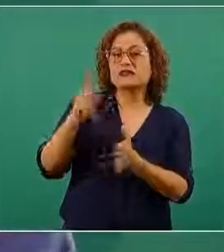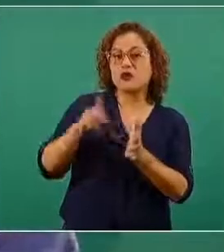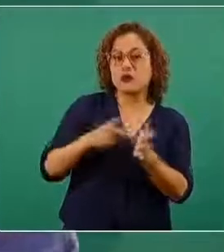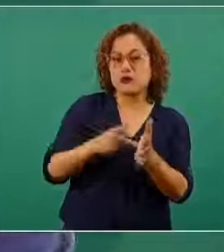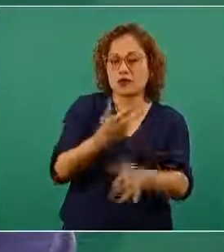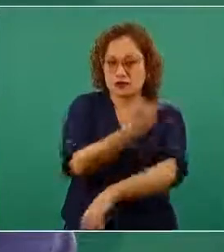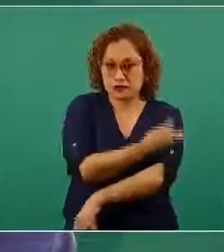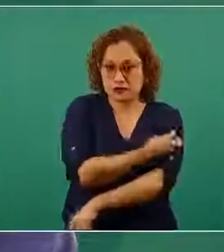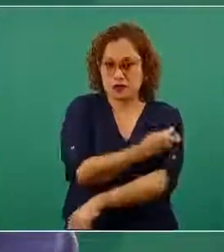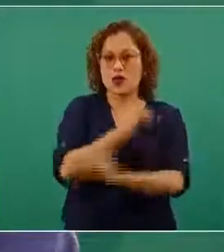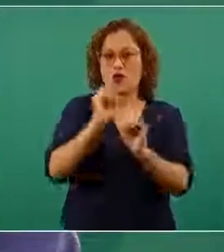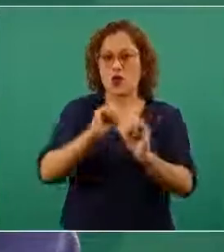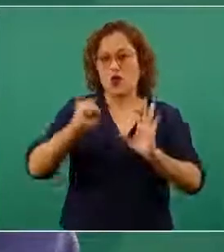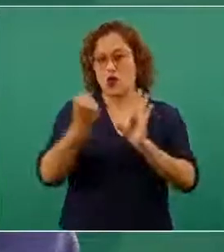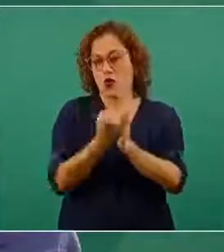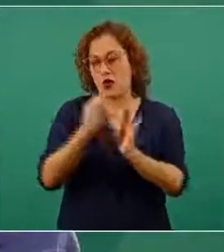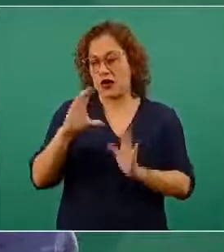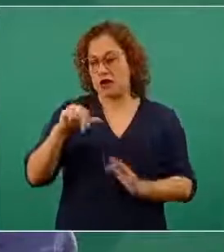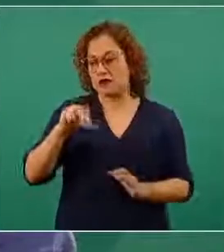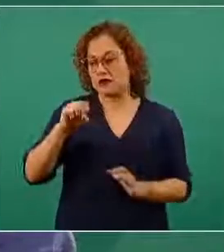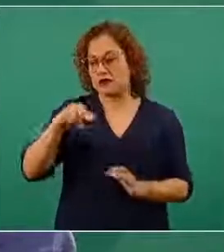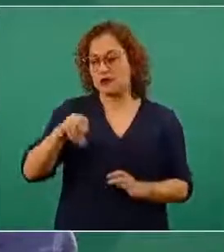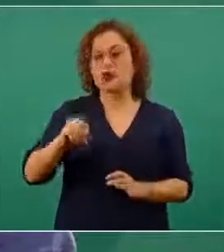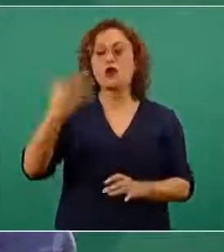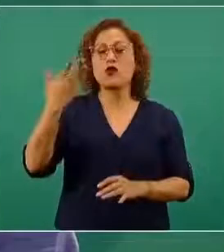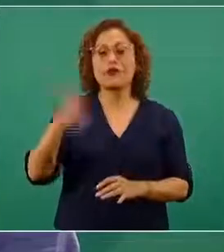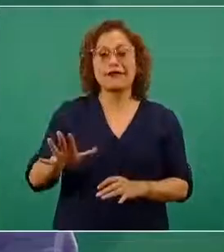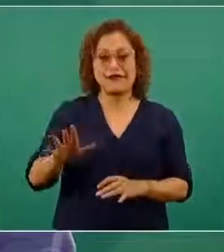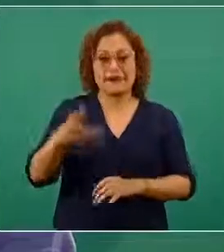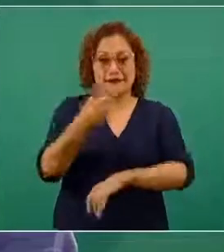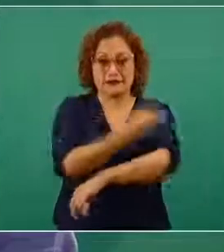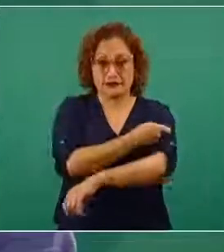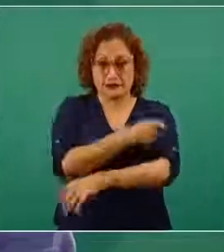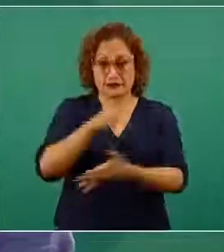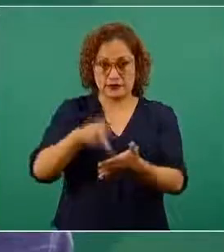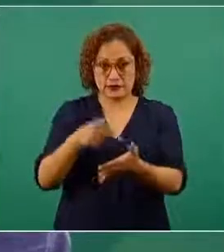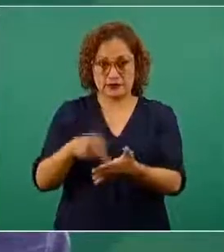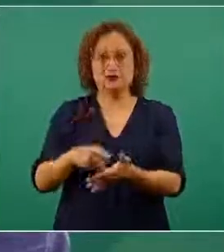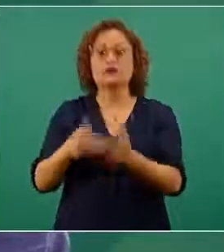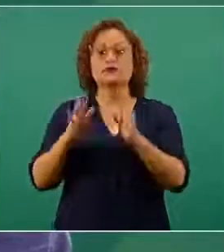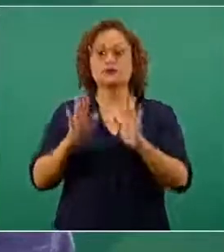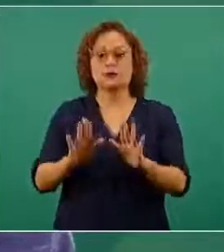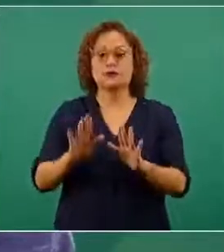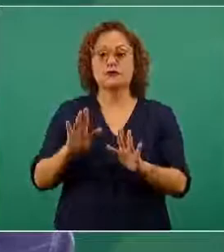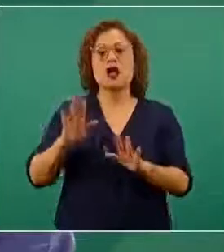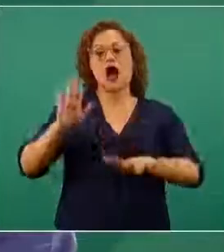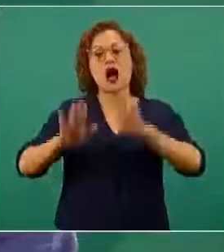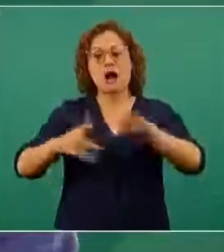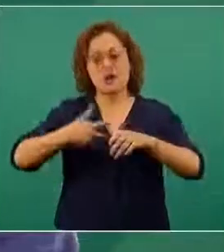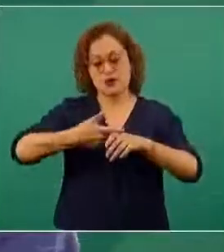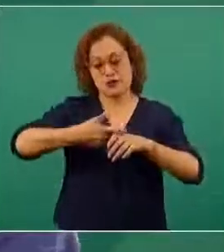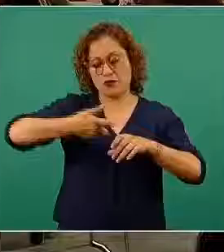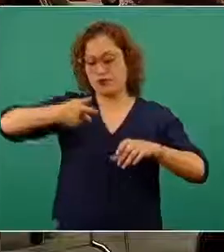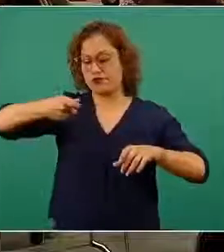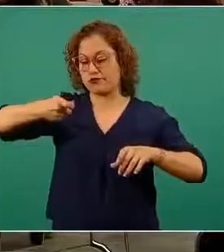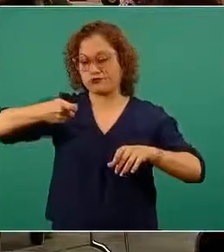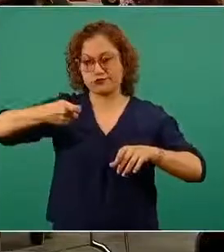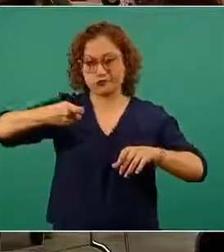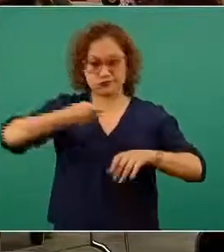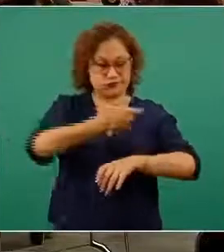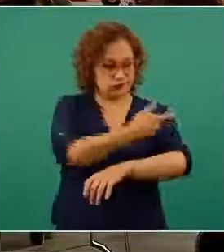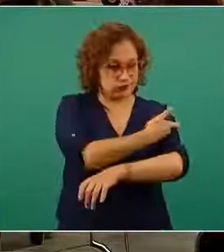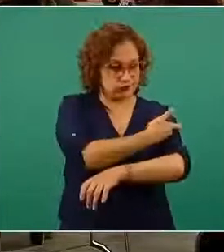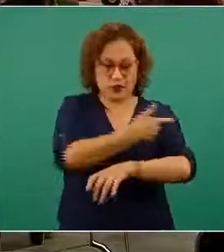CanSino, y a veces en el proceso de ir tomando el líquido con las jeringas,